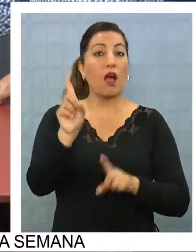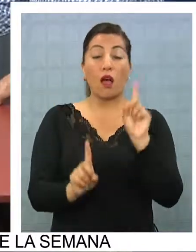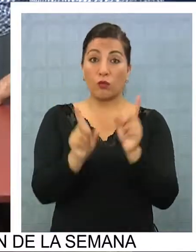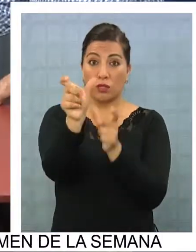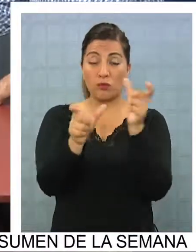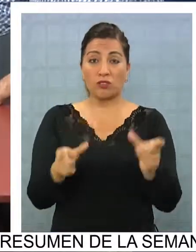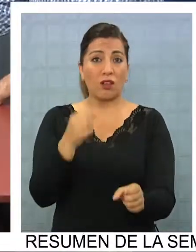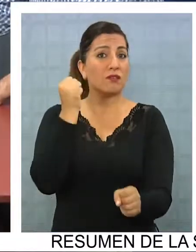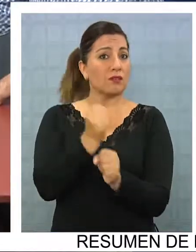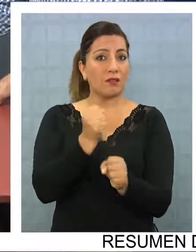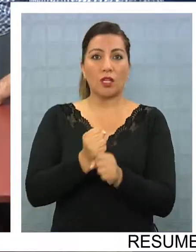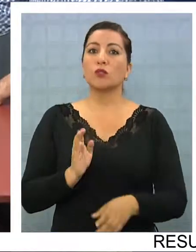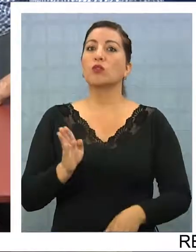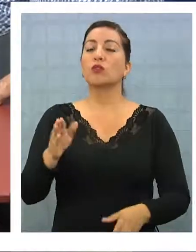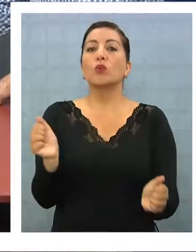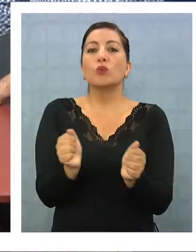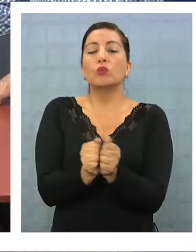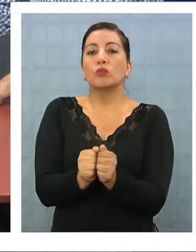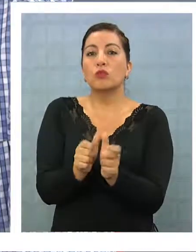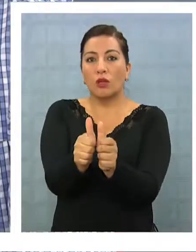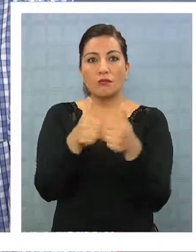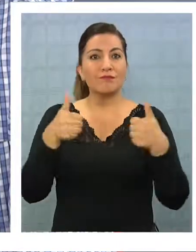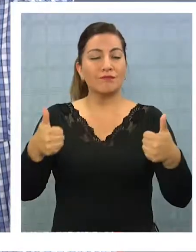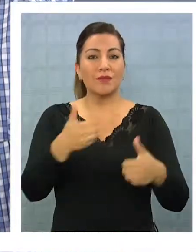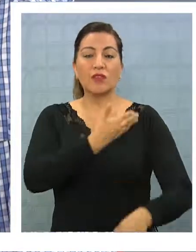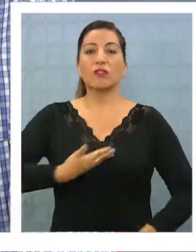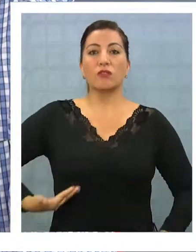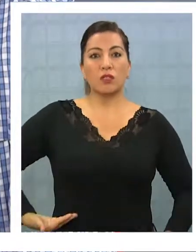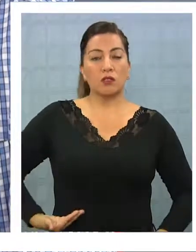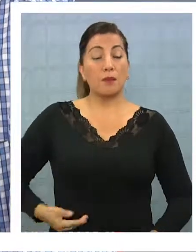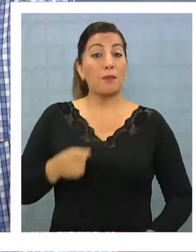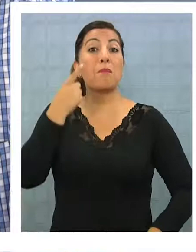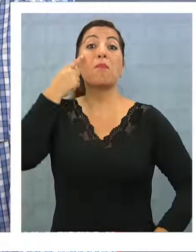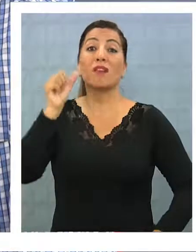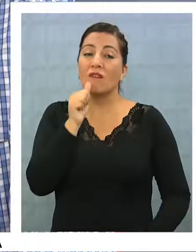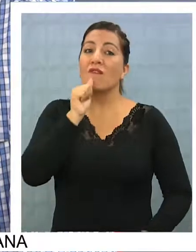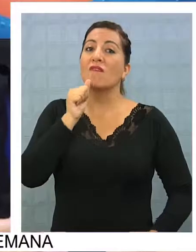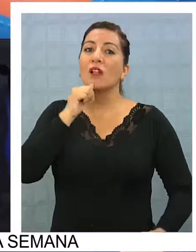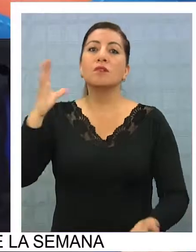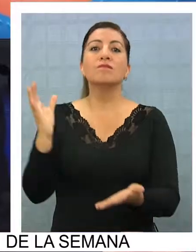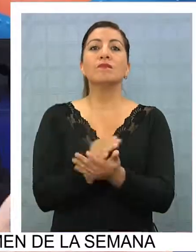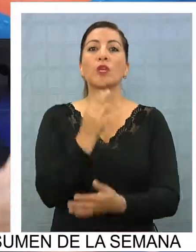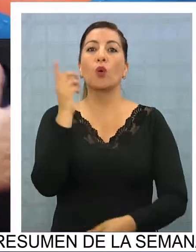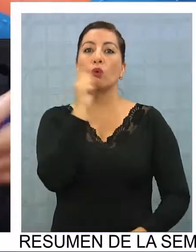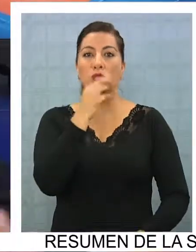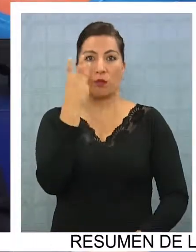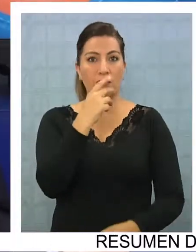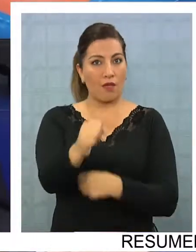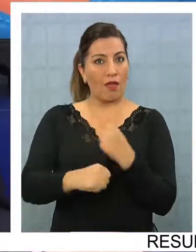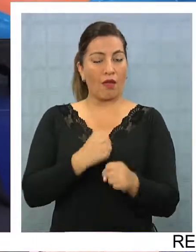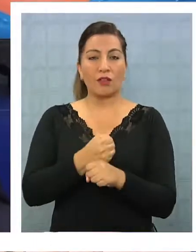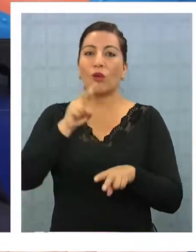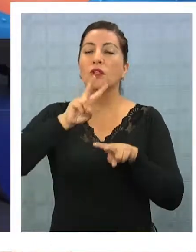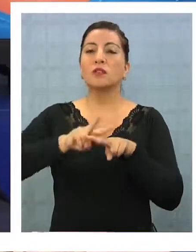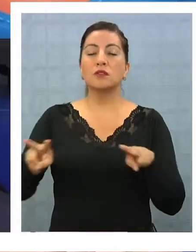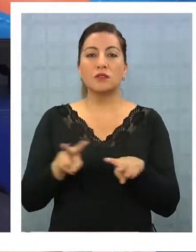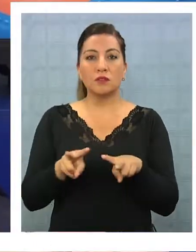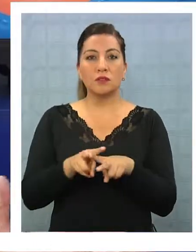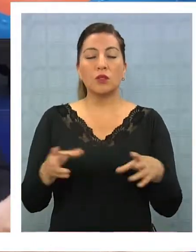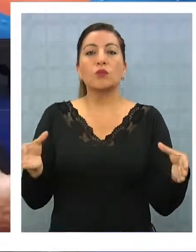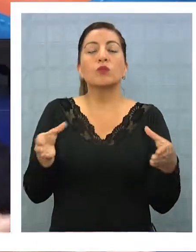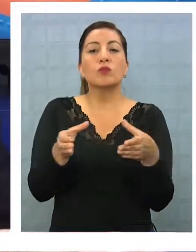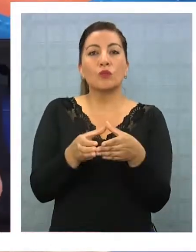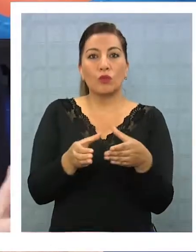muchos de ellos trabajando junto al gobierno, pero sin embargo no han logrado en 3 años armar un